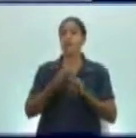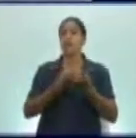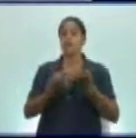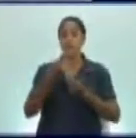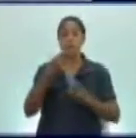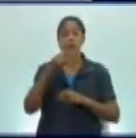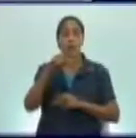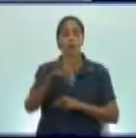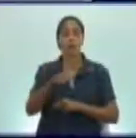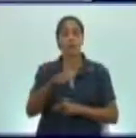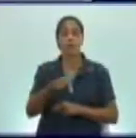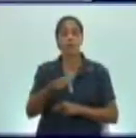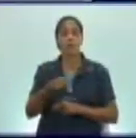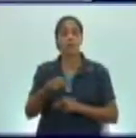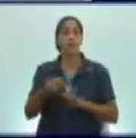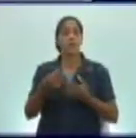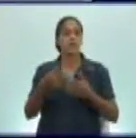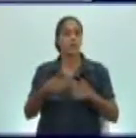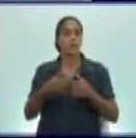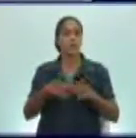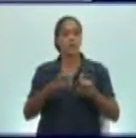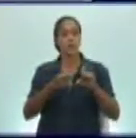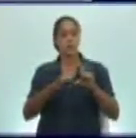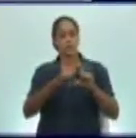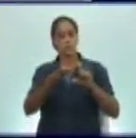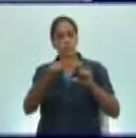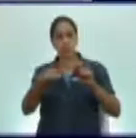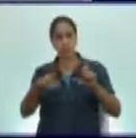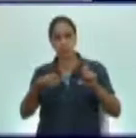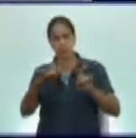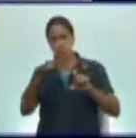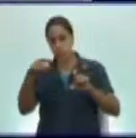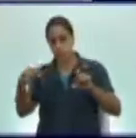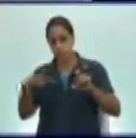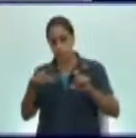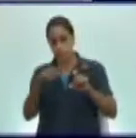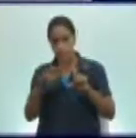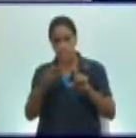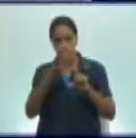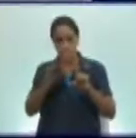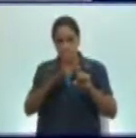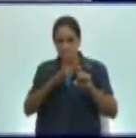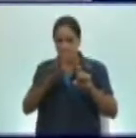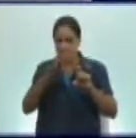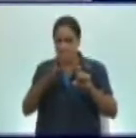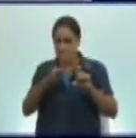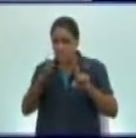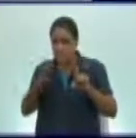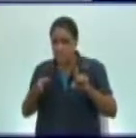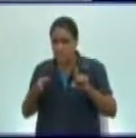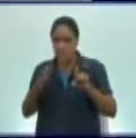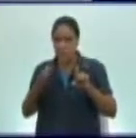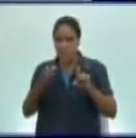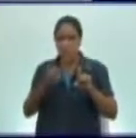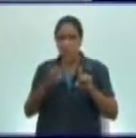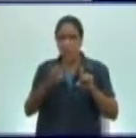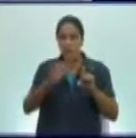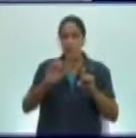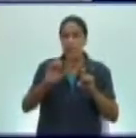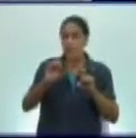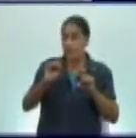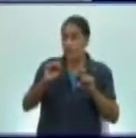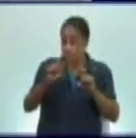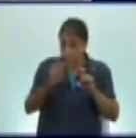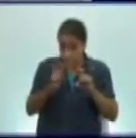les he presentado un sistema reproductor de los anélidos. Vean la presencia de los testículos y también la